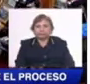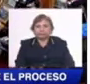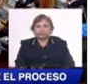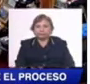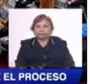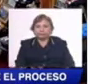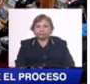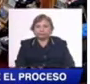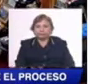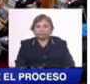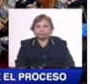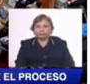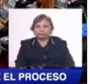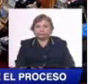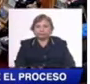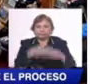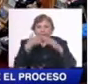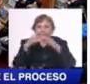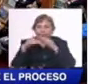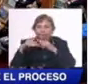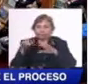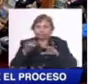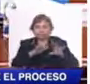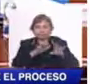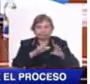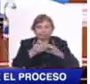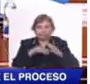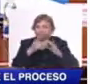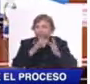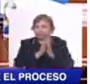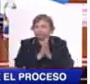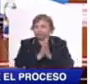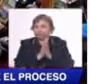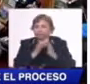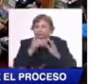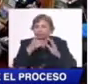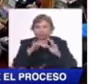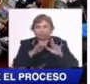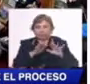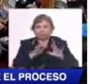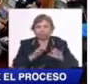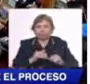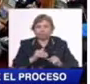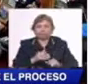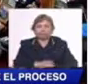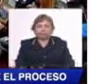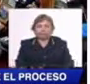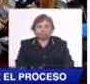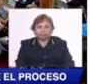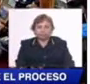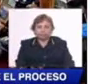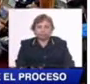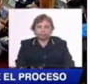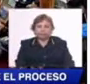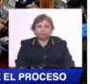Proyecto de forma constitucional. Colgar también el texto en las computadoras en estos momentos. Para adelante de elecciones.